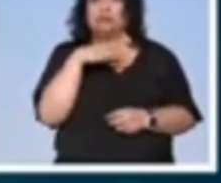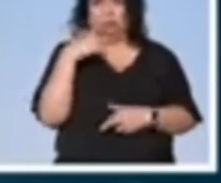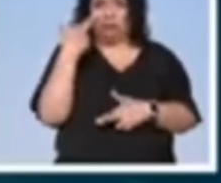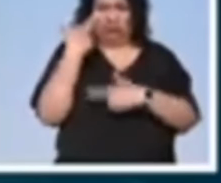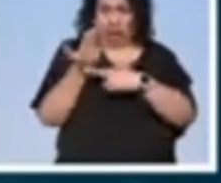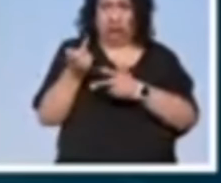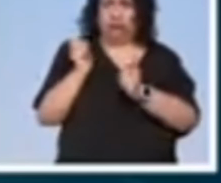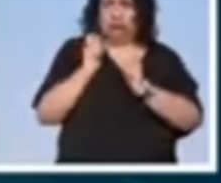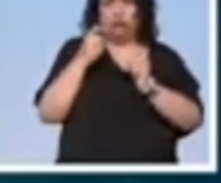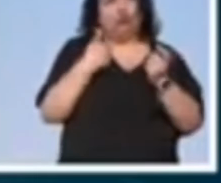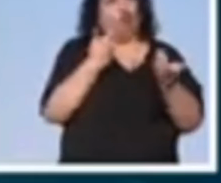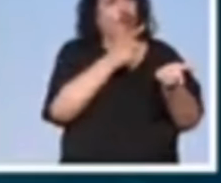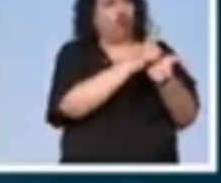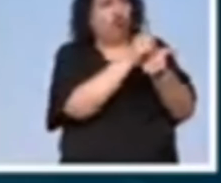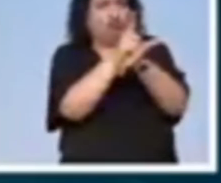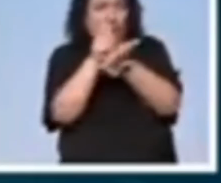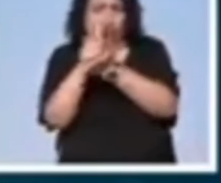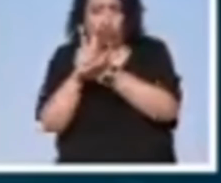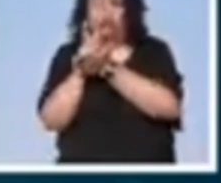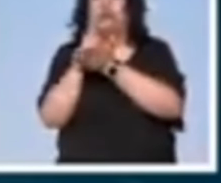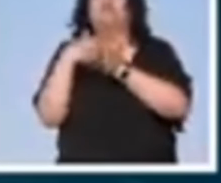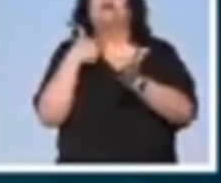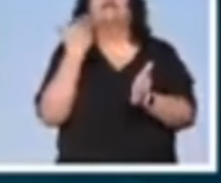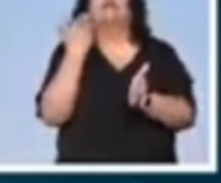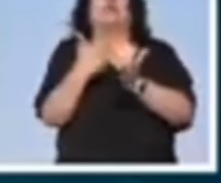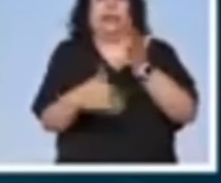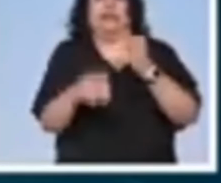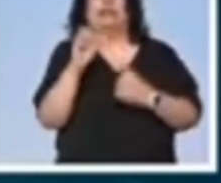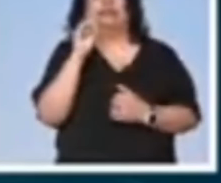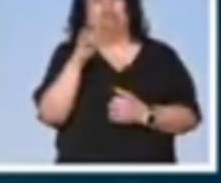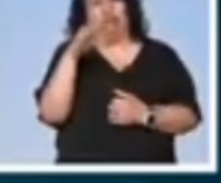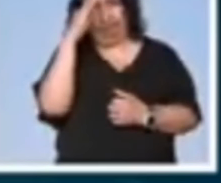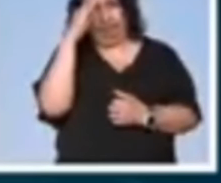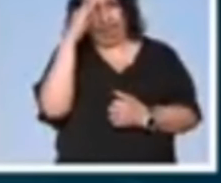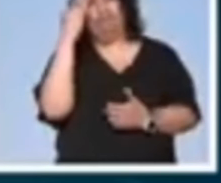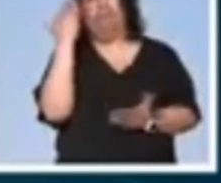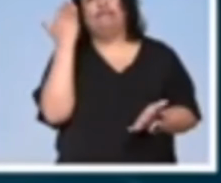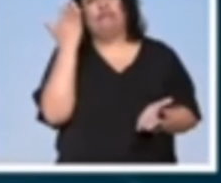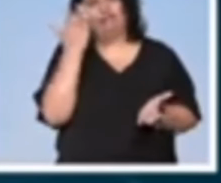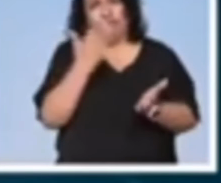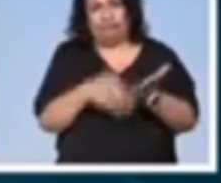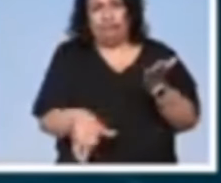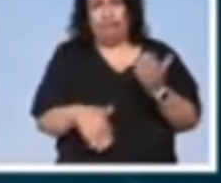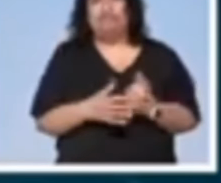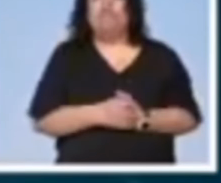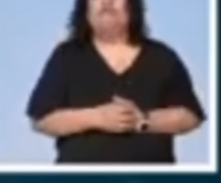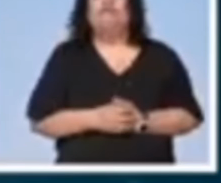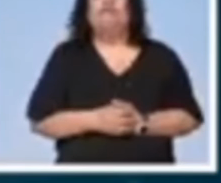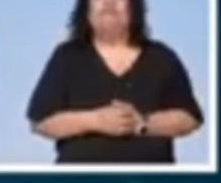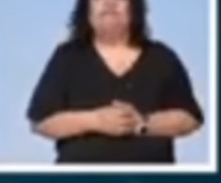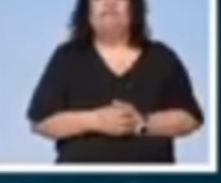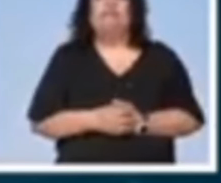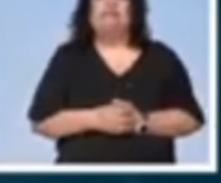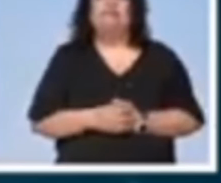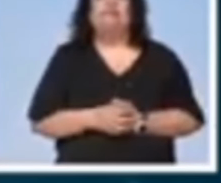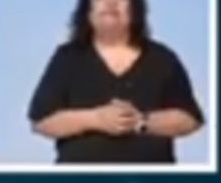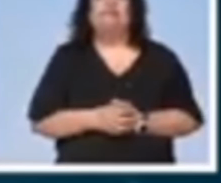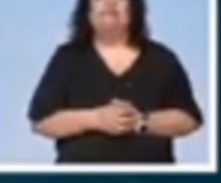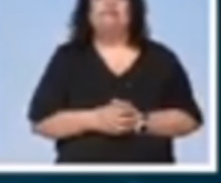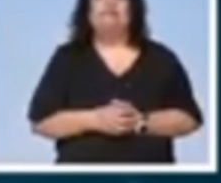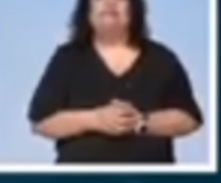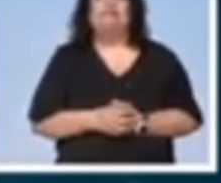la limpieza. Lo que hace falta también, eso sí creo, es que haya más